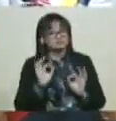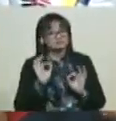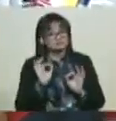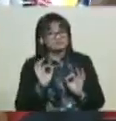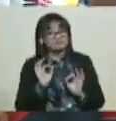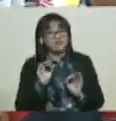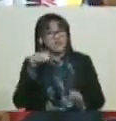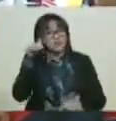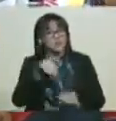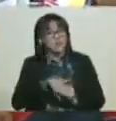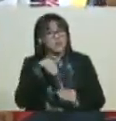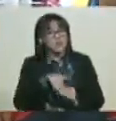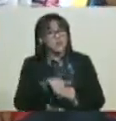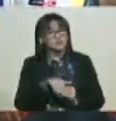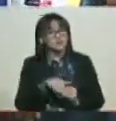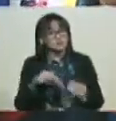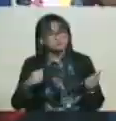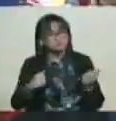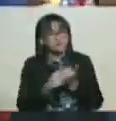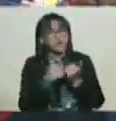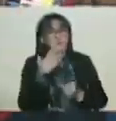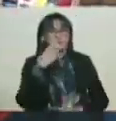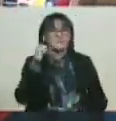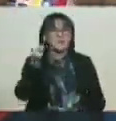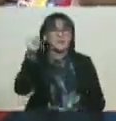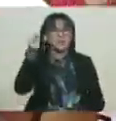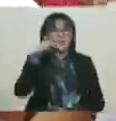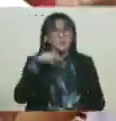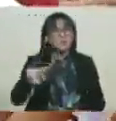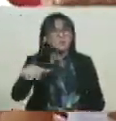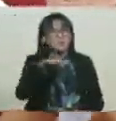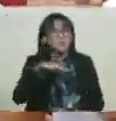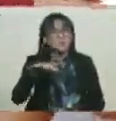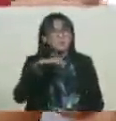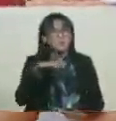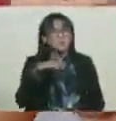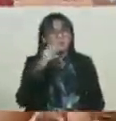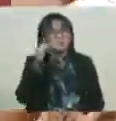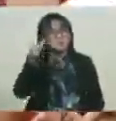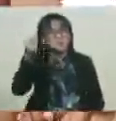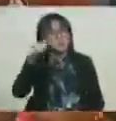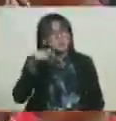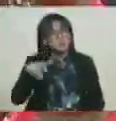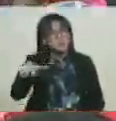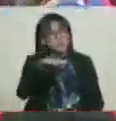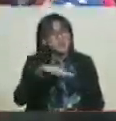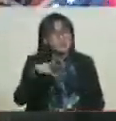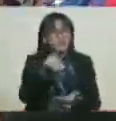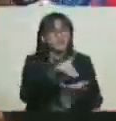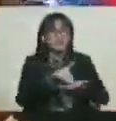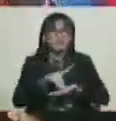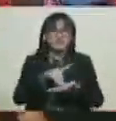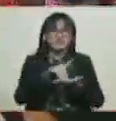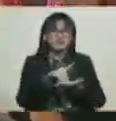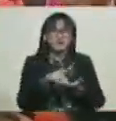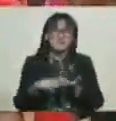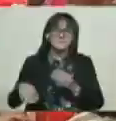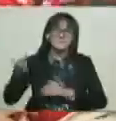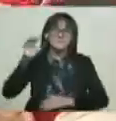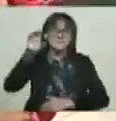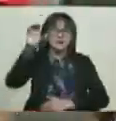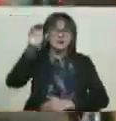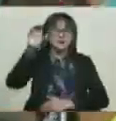votando por nicolás maduro pueblo nicolás pueblo rico la dignidad dijo la patria